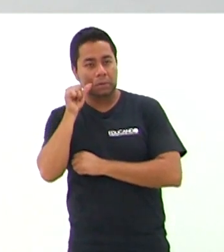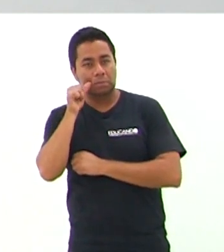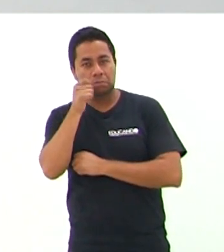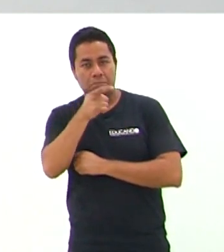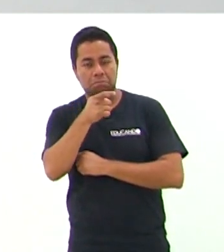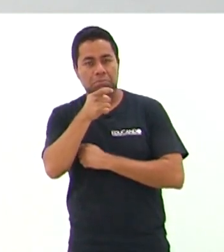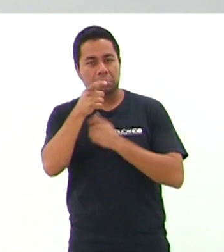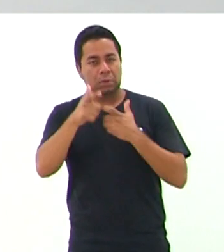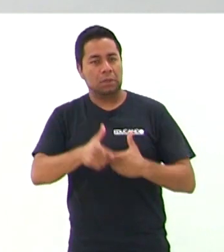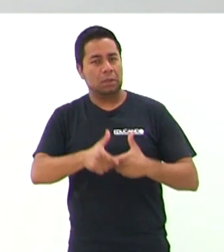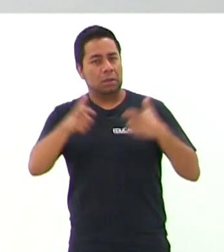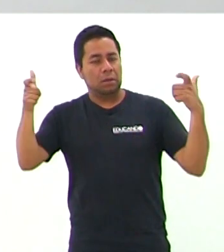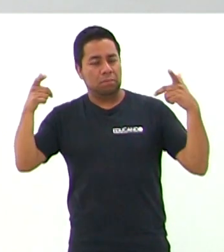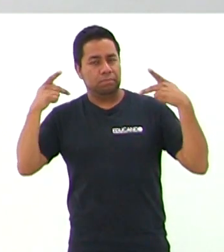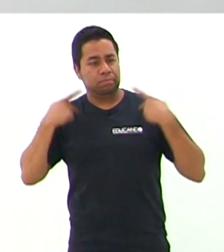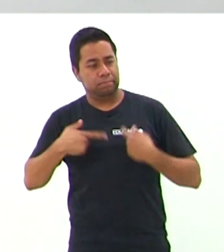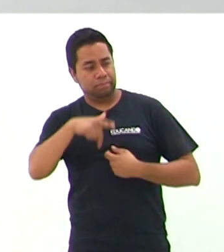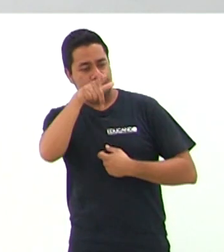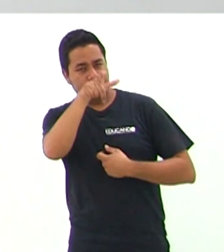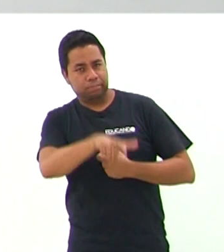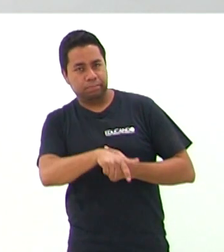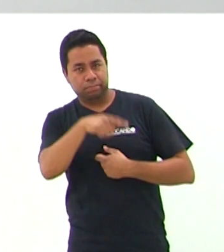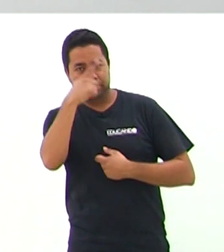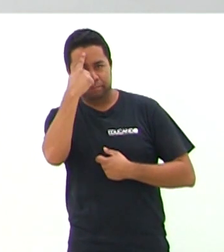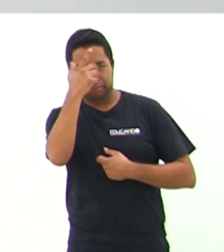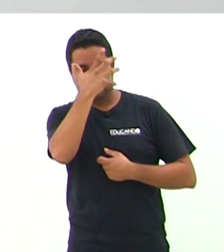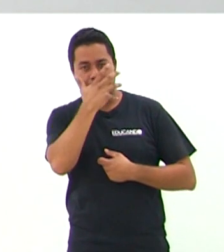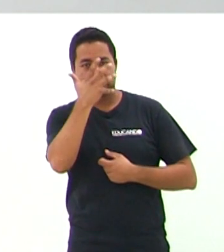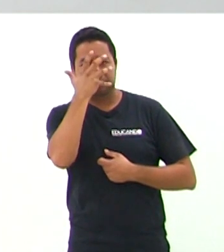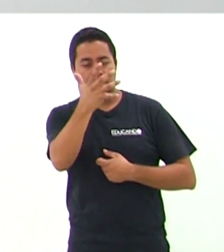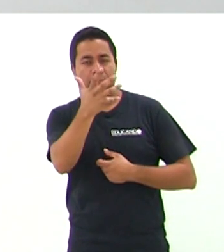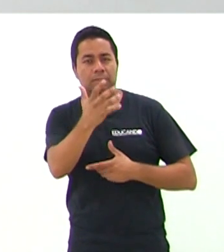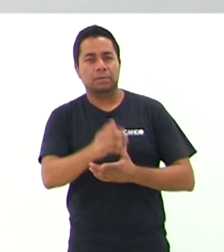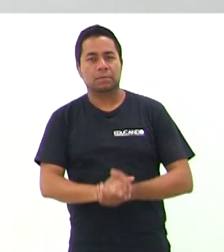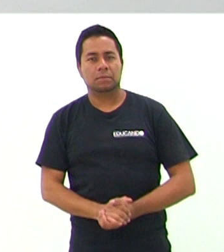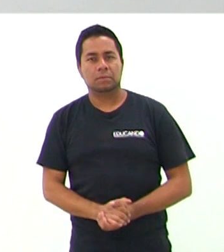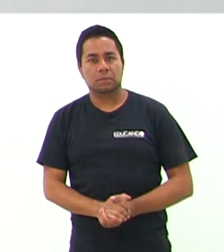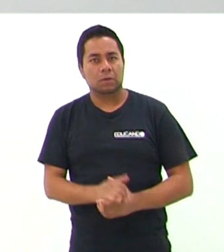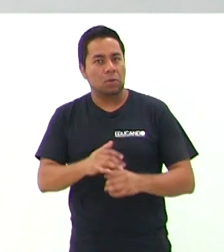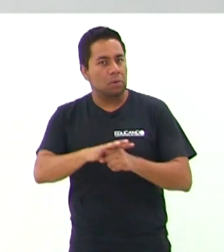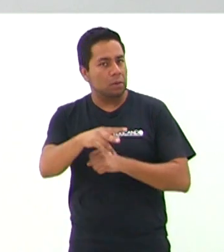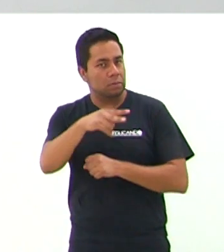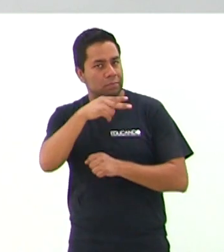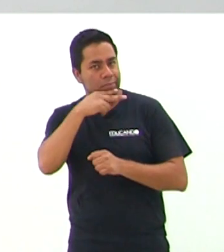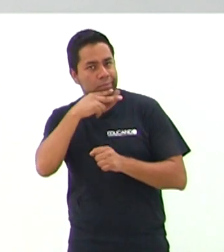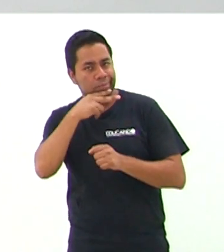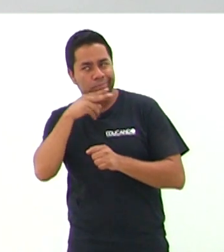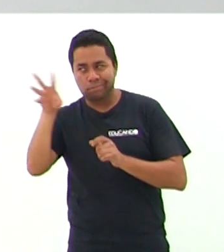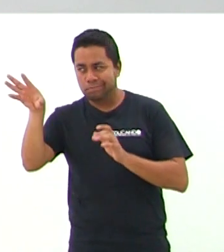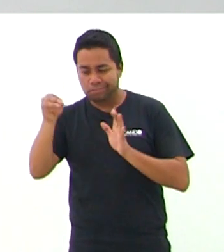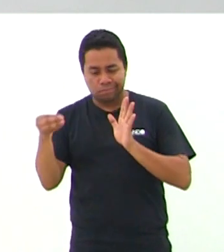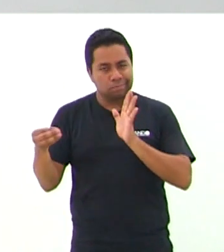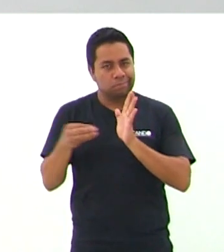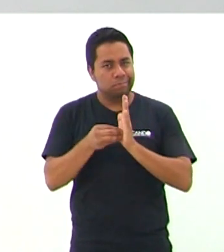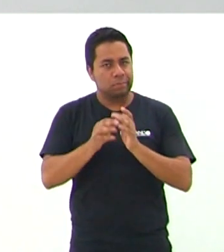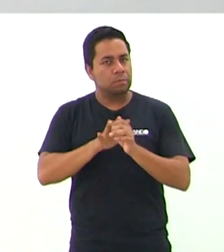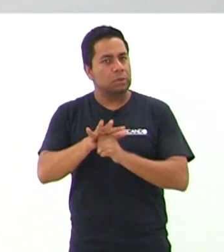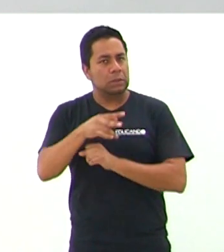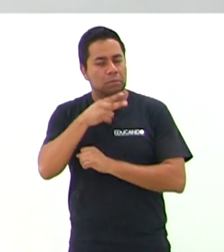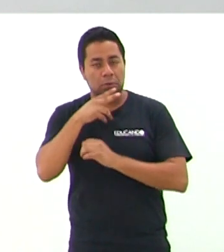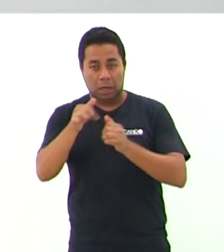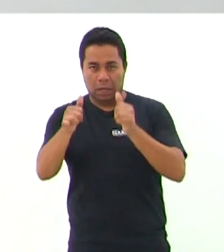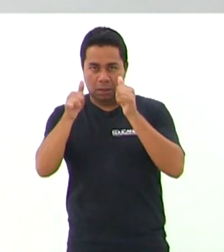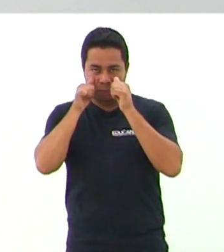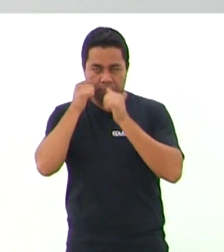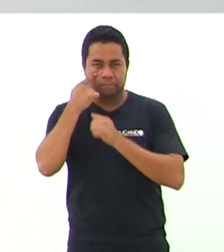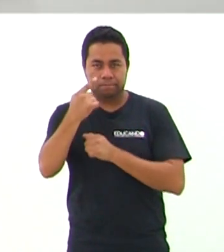gran serenidad en su rostro. ¿Qué verbo podemos utilizar? Mucha atención,